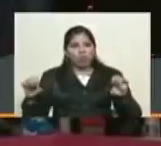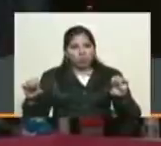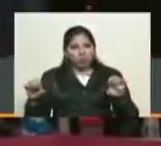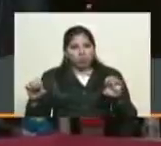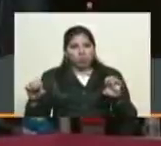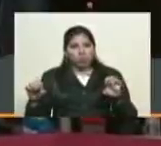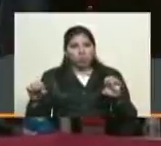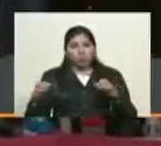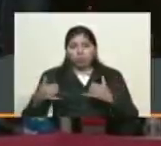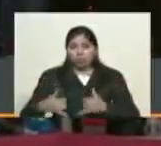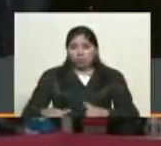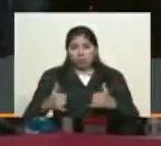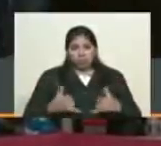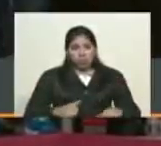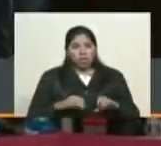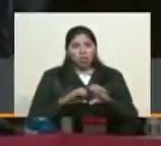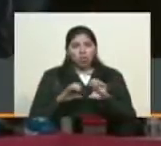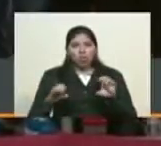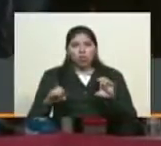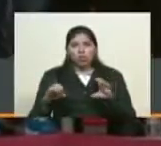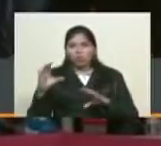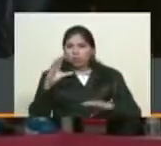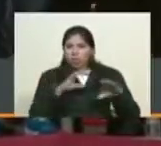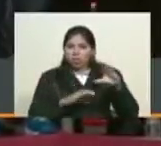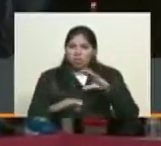de la educación pública, científica,